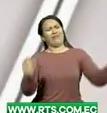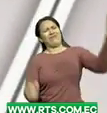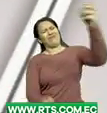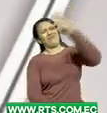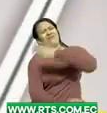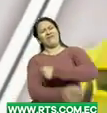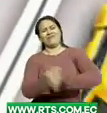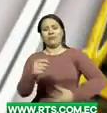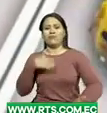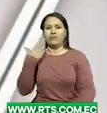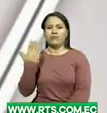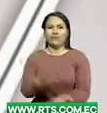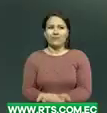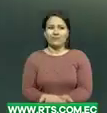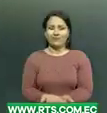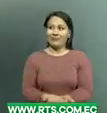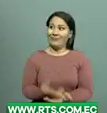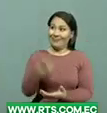control.